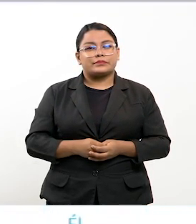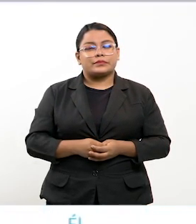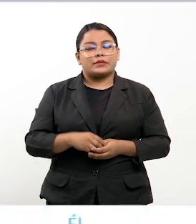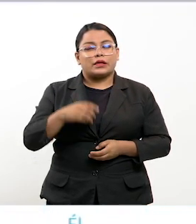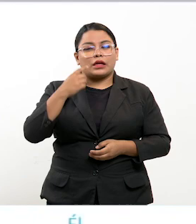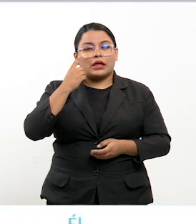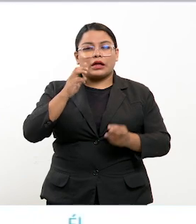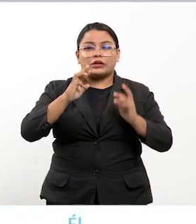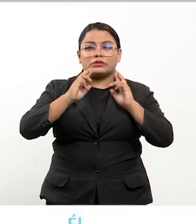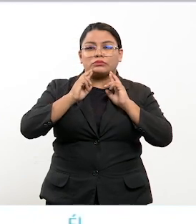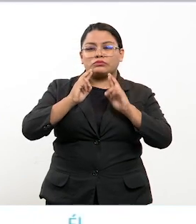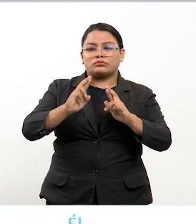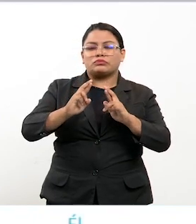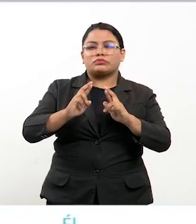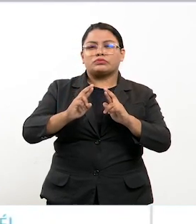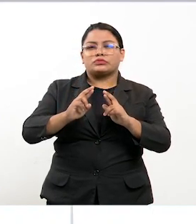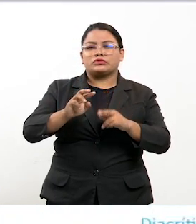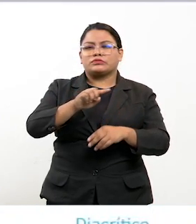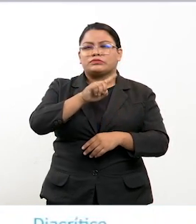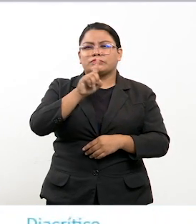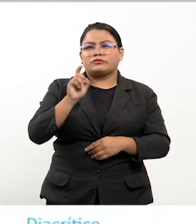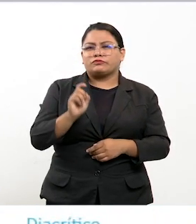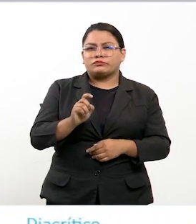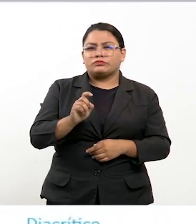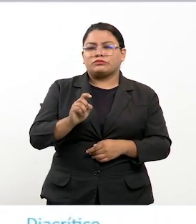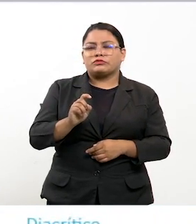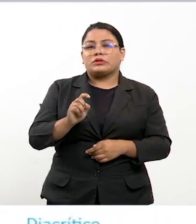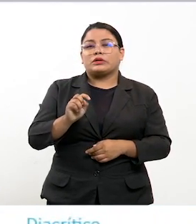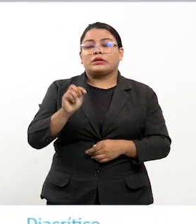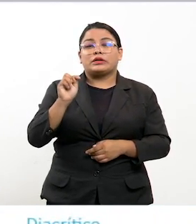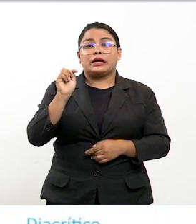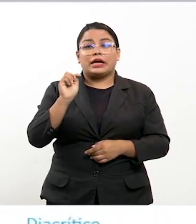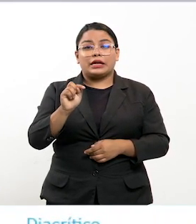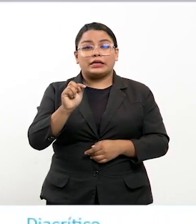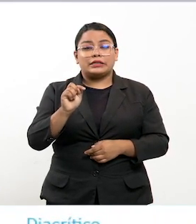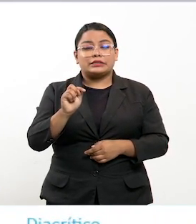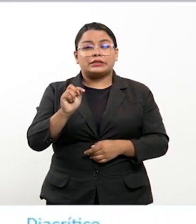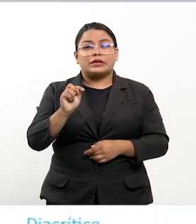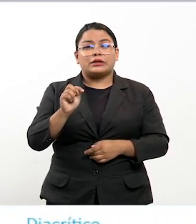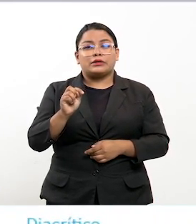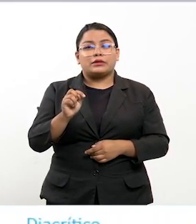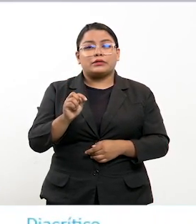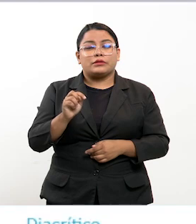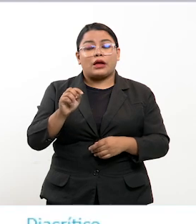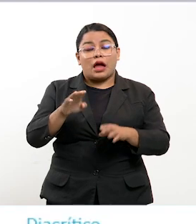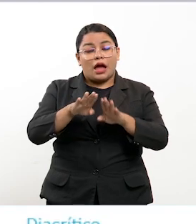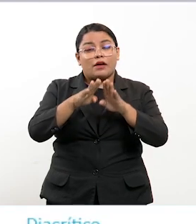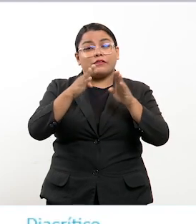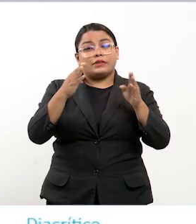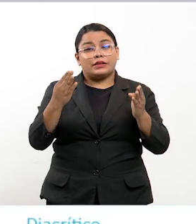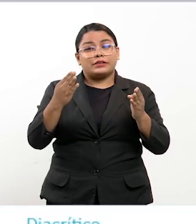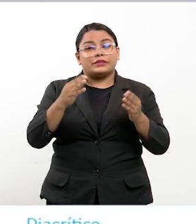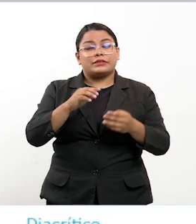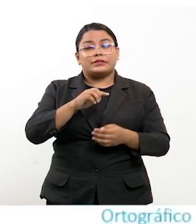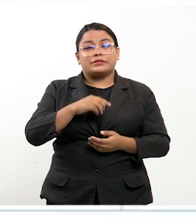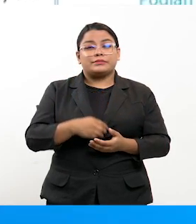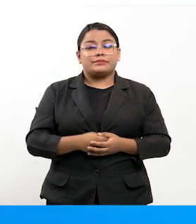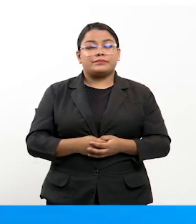Se da respuesta a una pregunta directa. Este es un ítem de respuesta abierta.